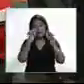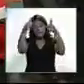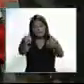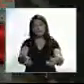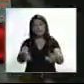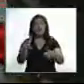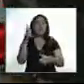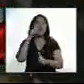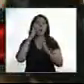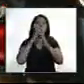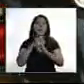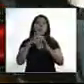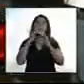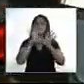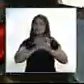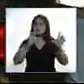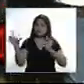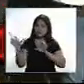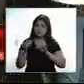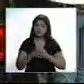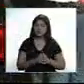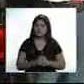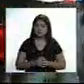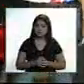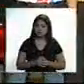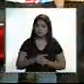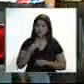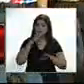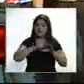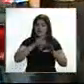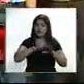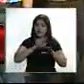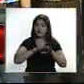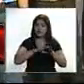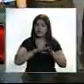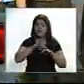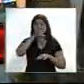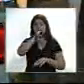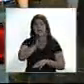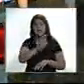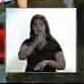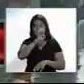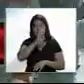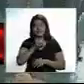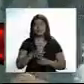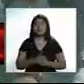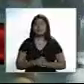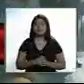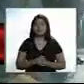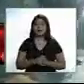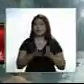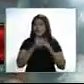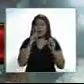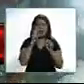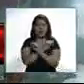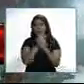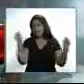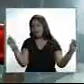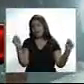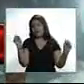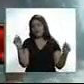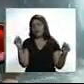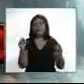toque de Diana, cumpliendo con el llamado realizado por el Consejo Nacional Electoral a salir muy temprano a